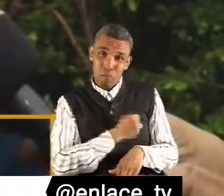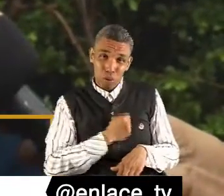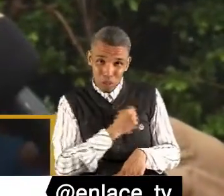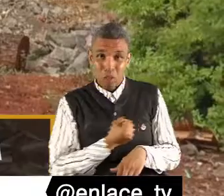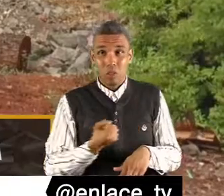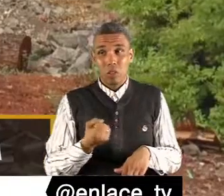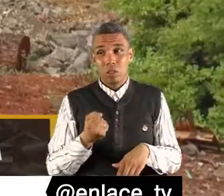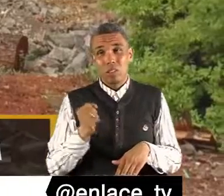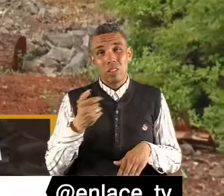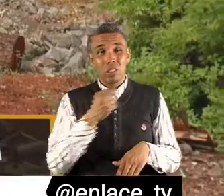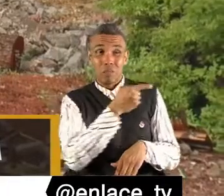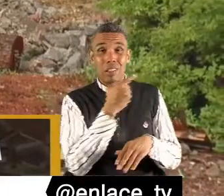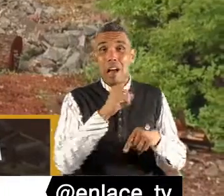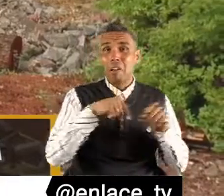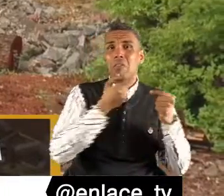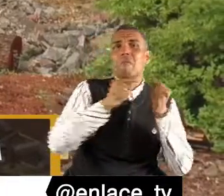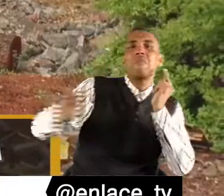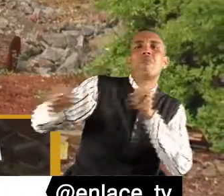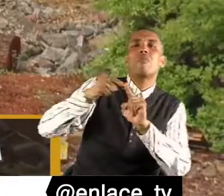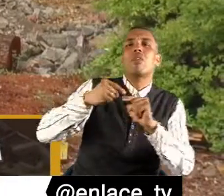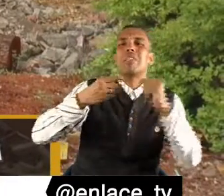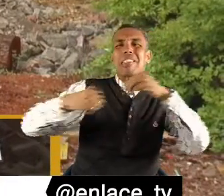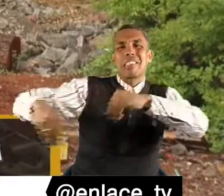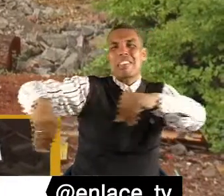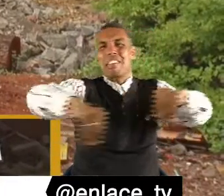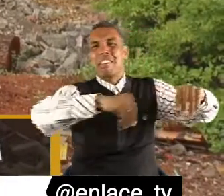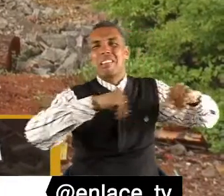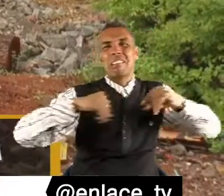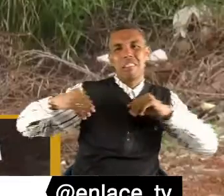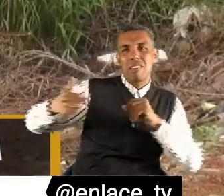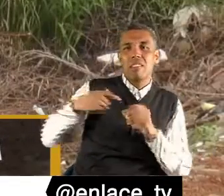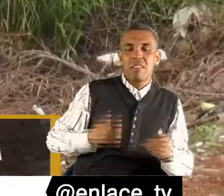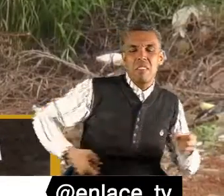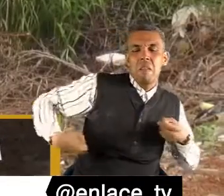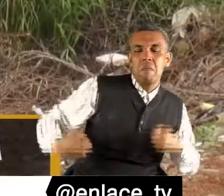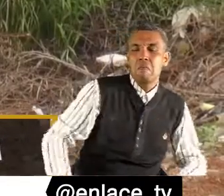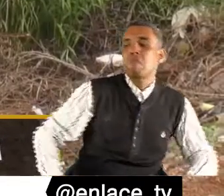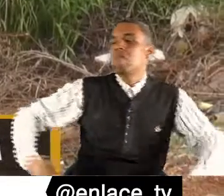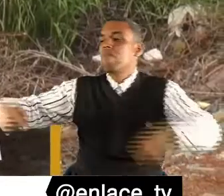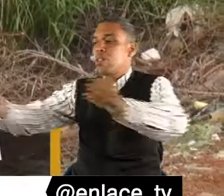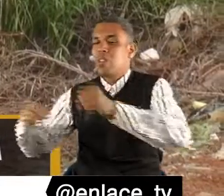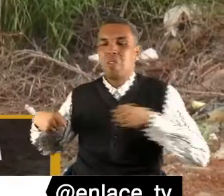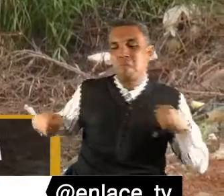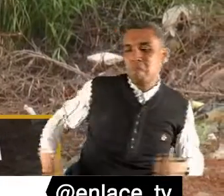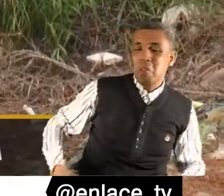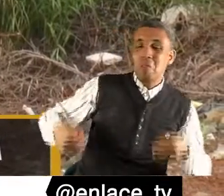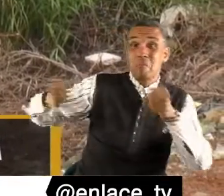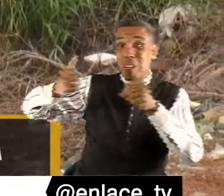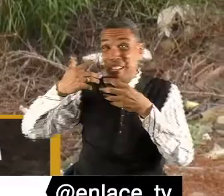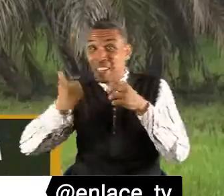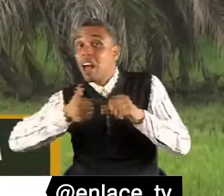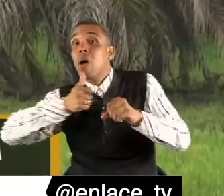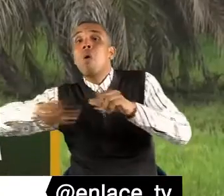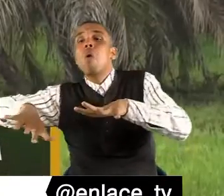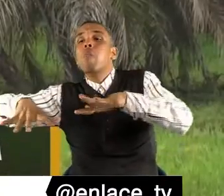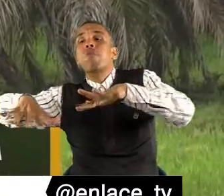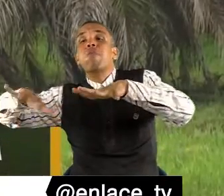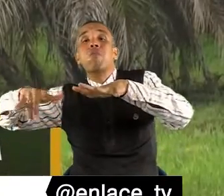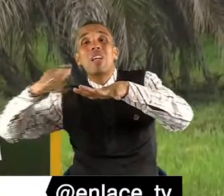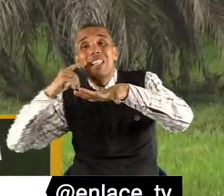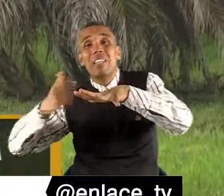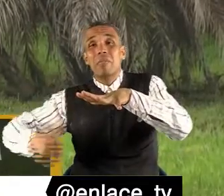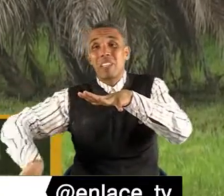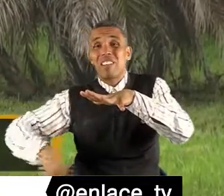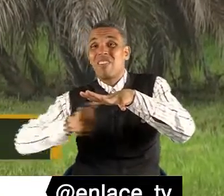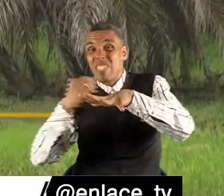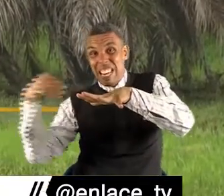echando a los humedales. Son varias las denuncias interpuestas por quienes se sienten afectados por el impacto del medio ambiente sin que, según ellos, haya habido una actuación efectiva